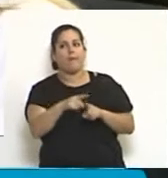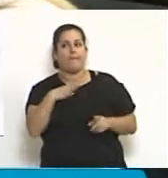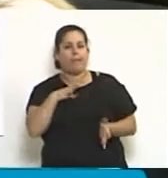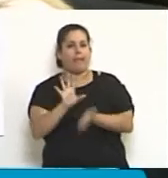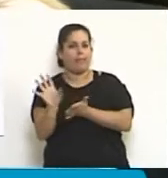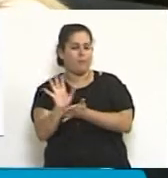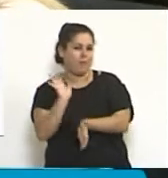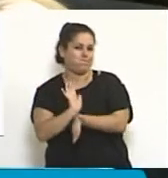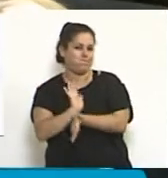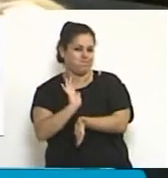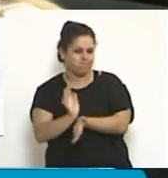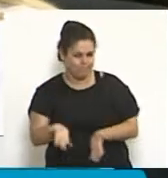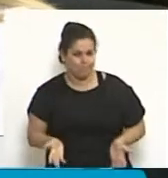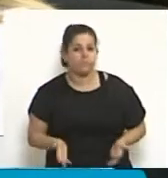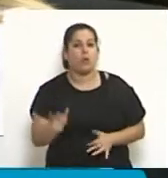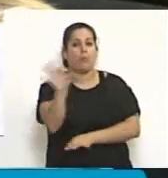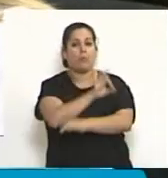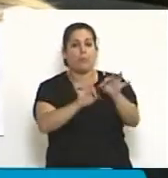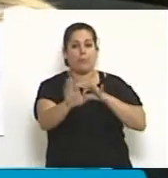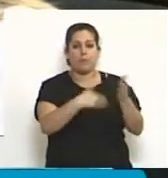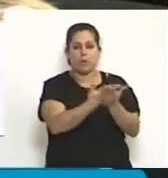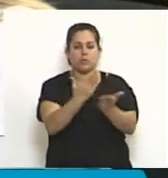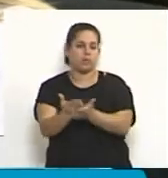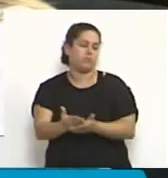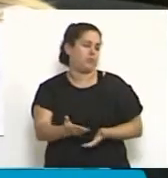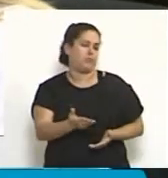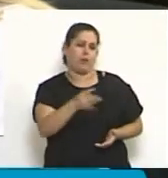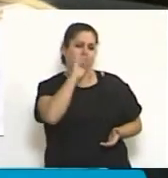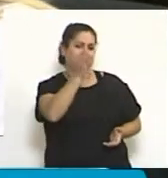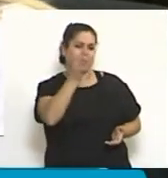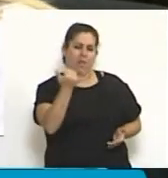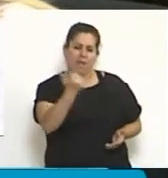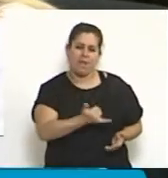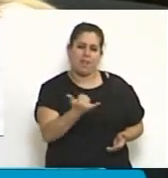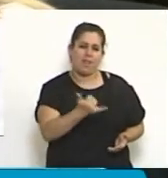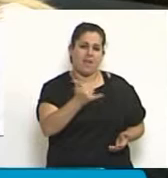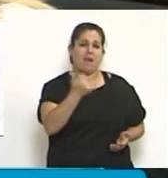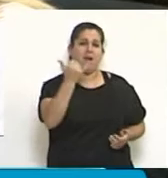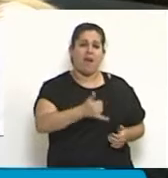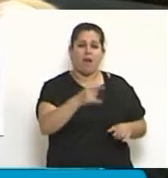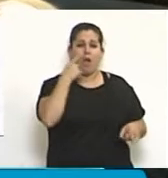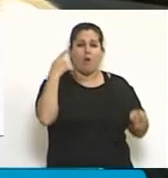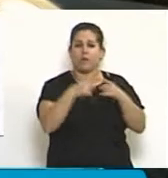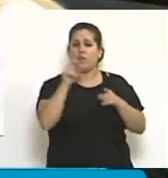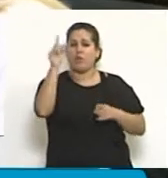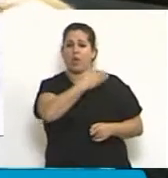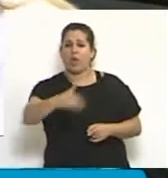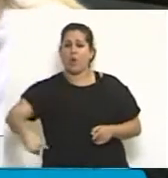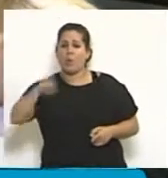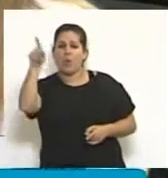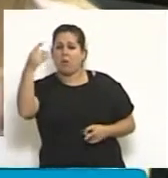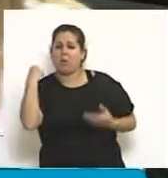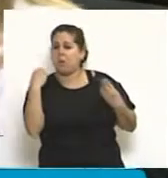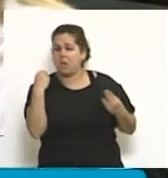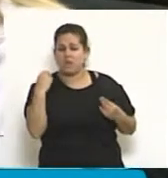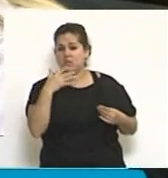deuda. Los proyectos dejan en evidencia una vez más que los fines que persigue el gobierno no